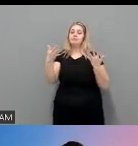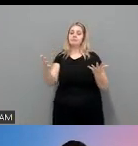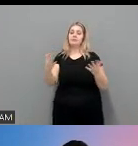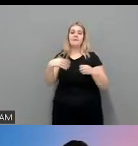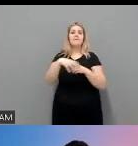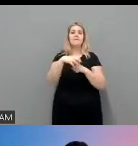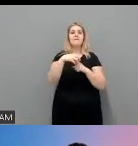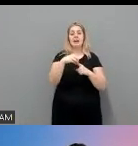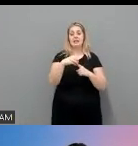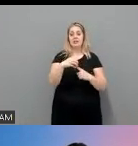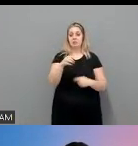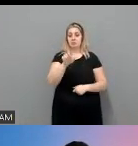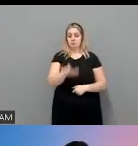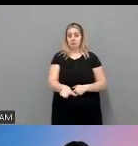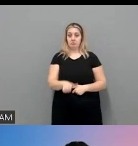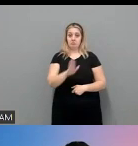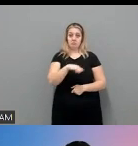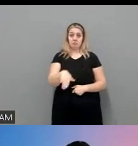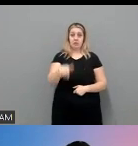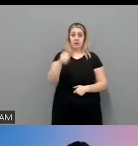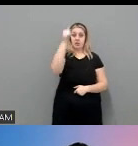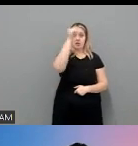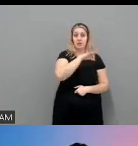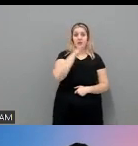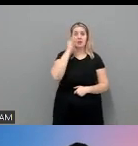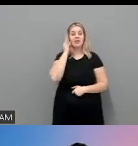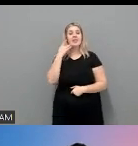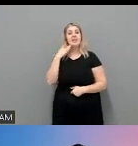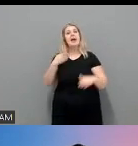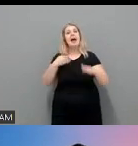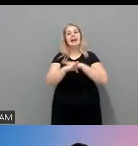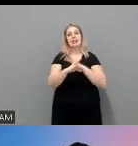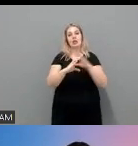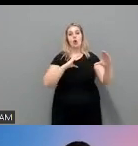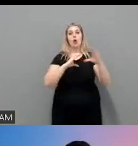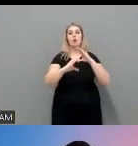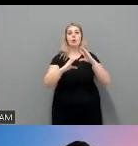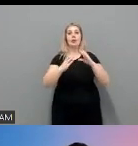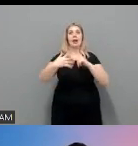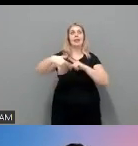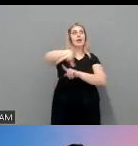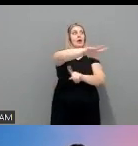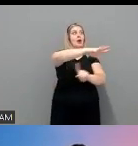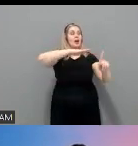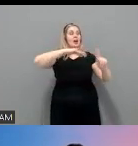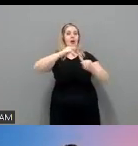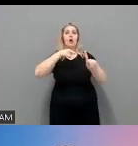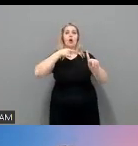niño o a la niña un medio de acceso y de comunicación con el entorno